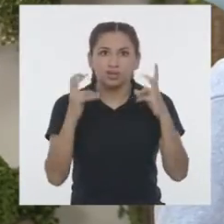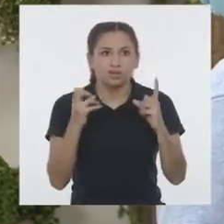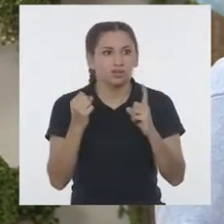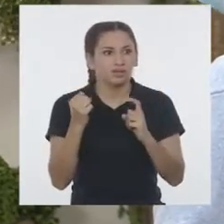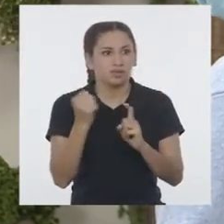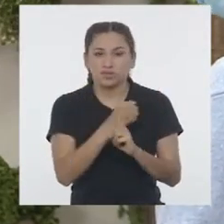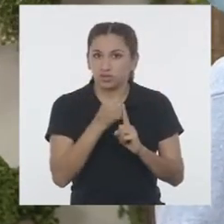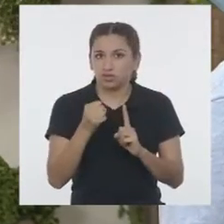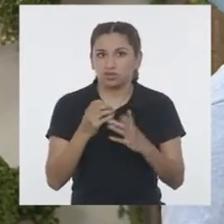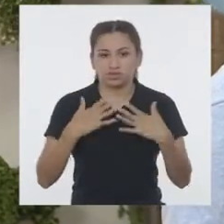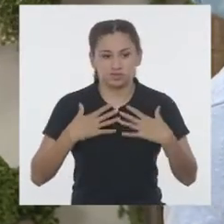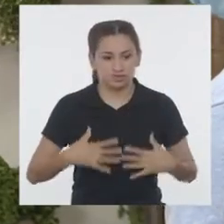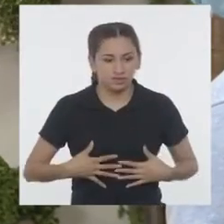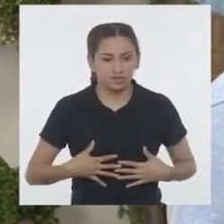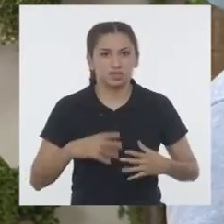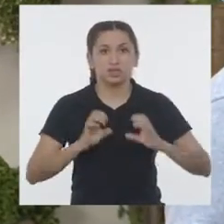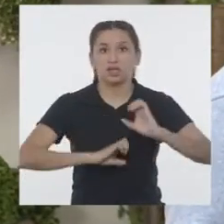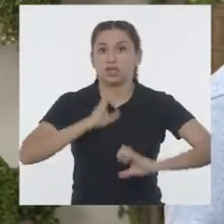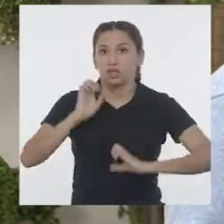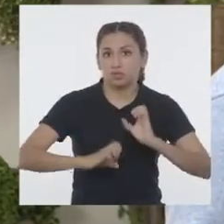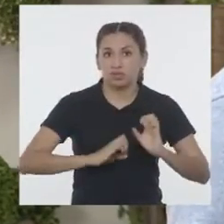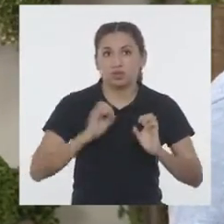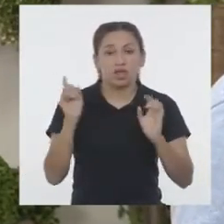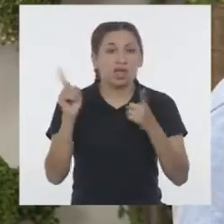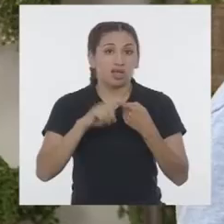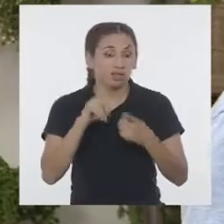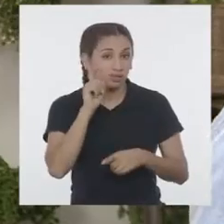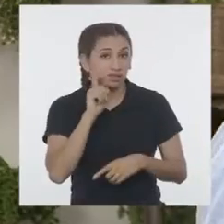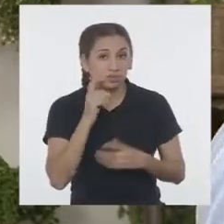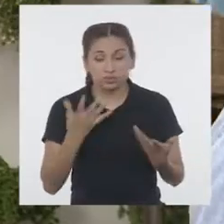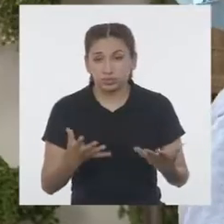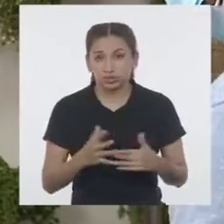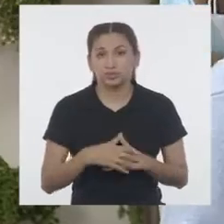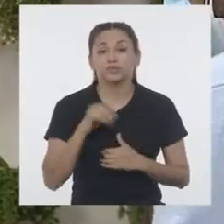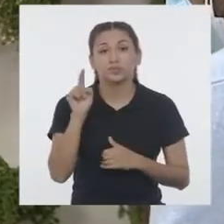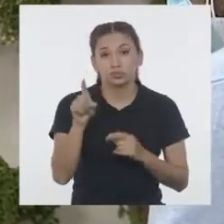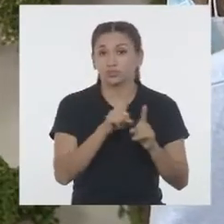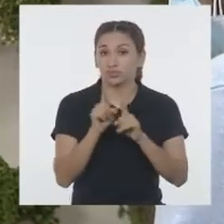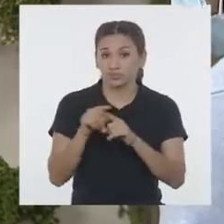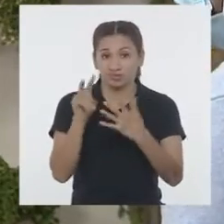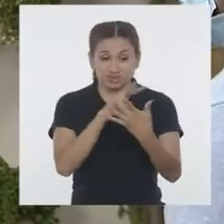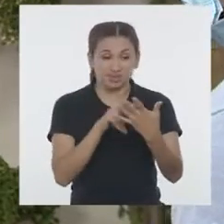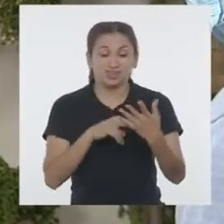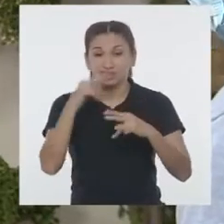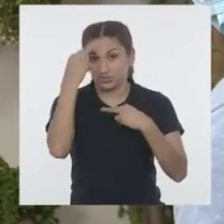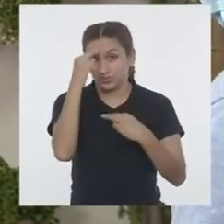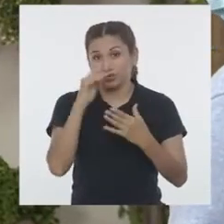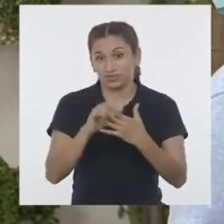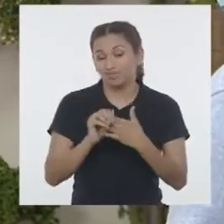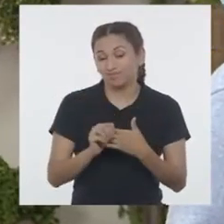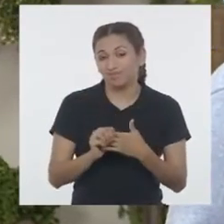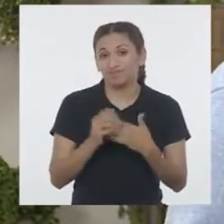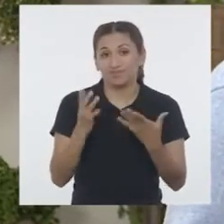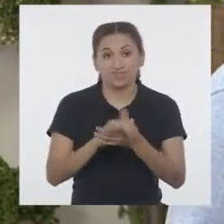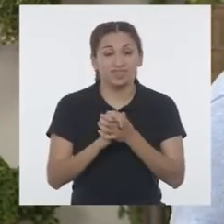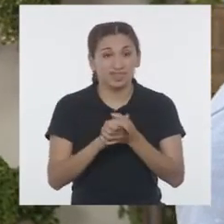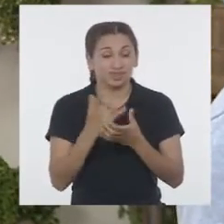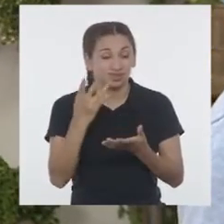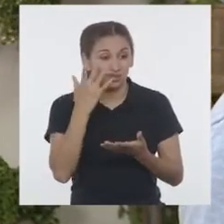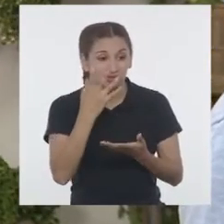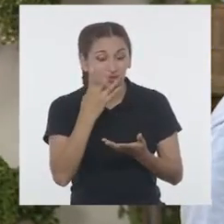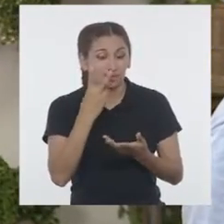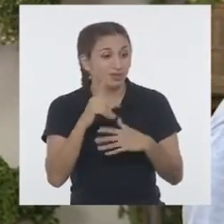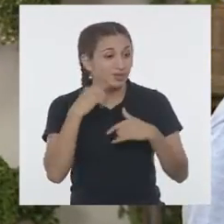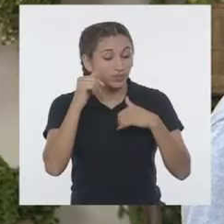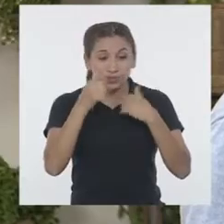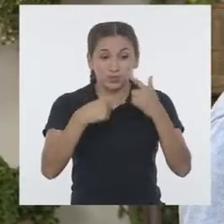de violencia, ya sea física, emocional o hasta sexual. Ay, tú también lees las noticias, amigo. Sabemos que cada día las